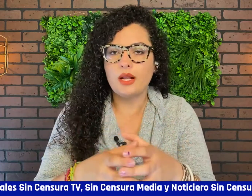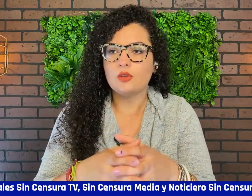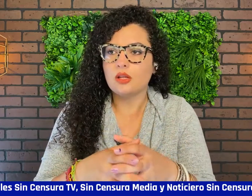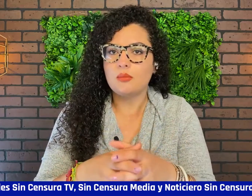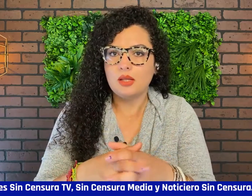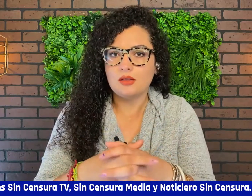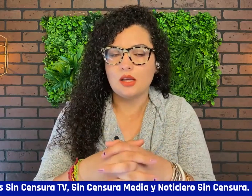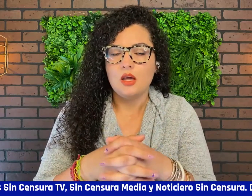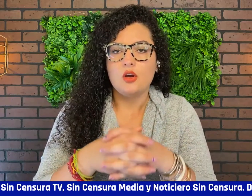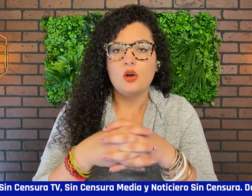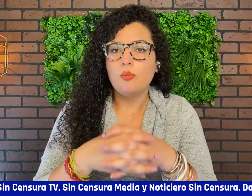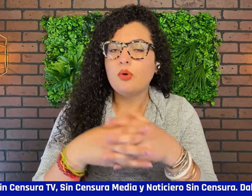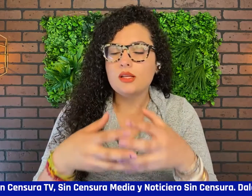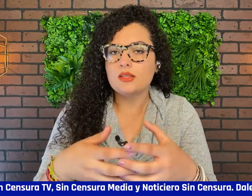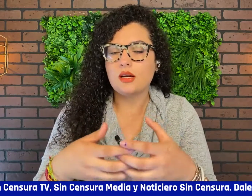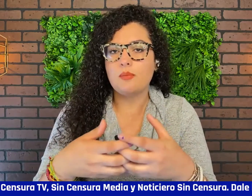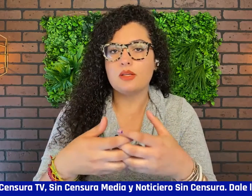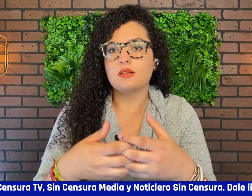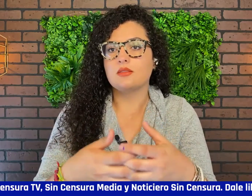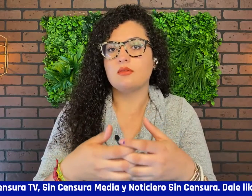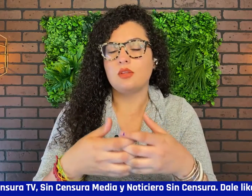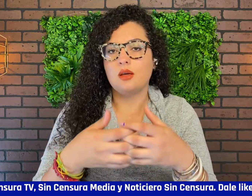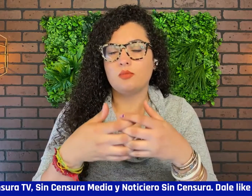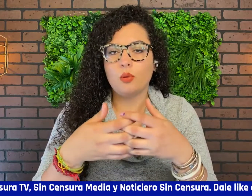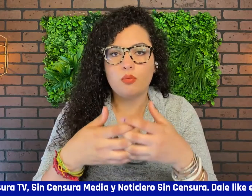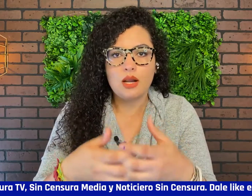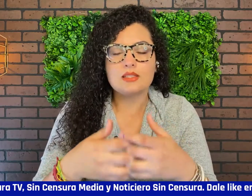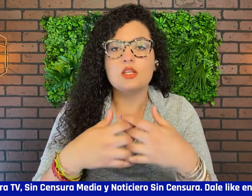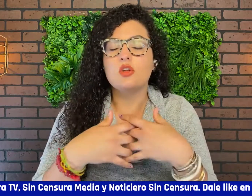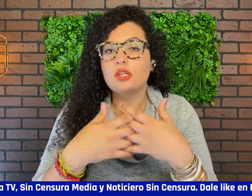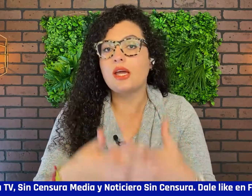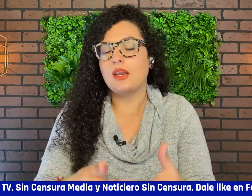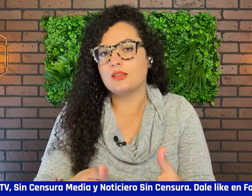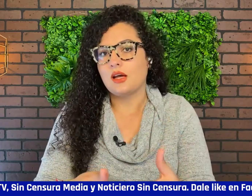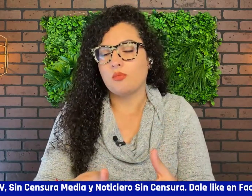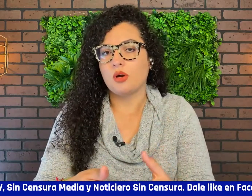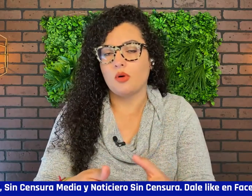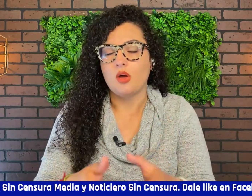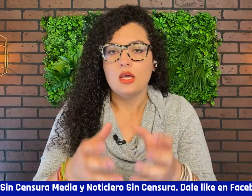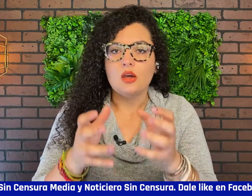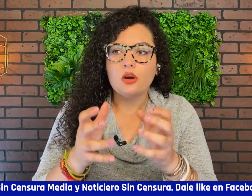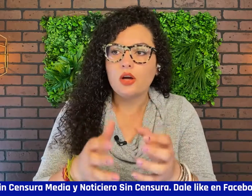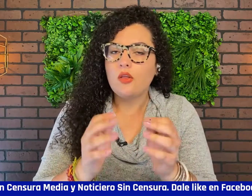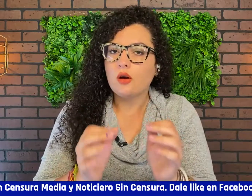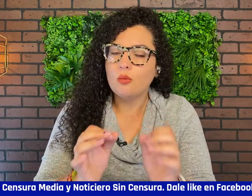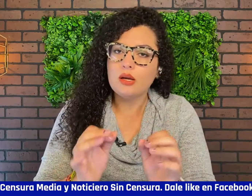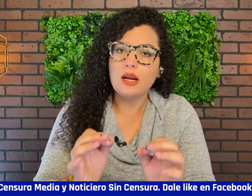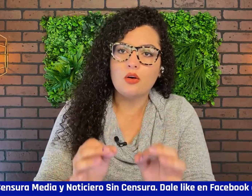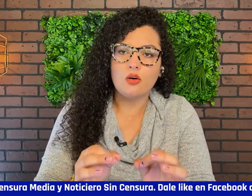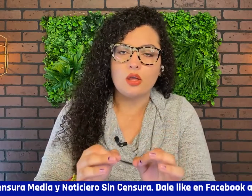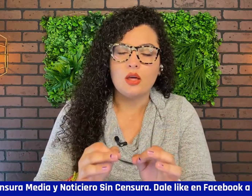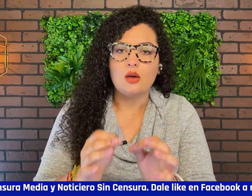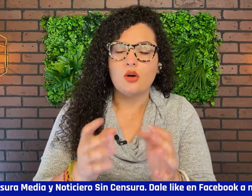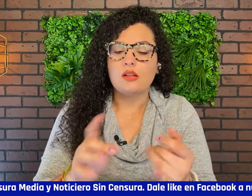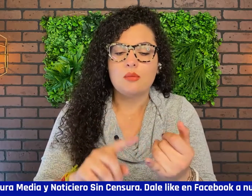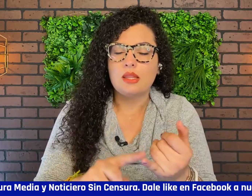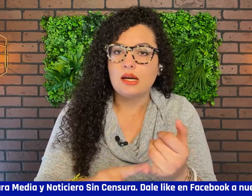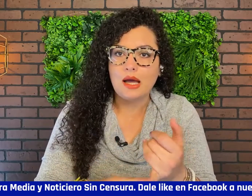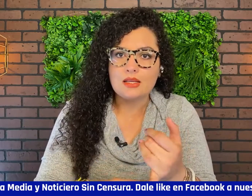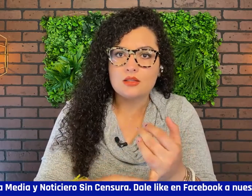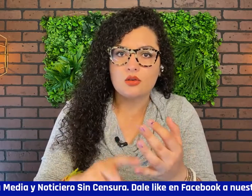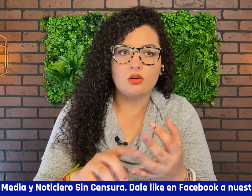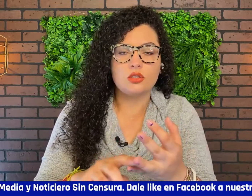plena y totalmente. No puedes ser representante popular si no tienes al pueblo. Y creo que lo dejó muy claro hoy, con el